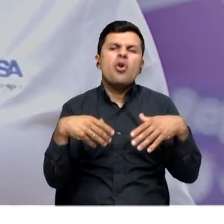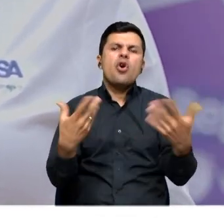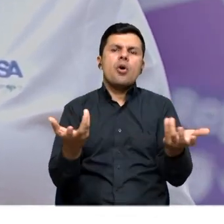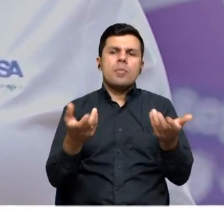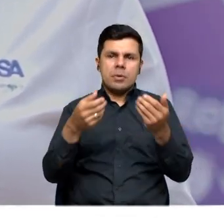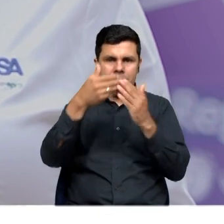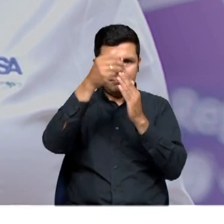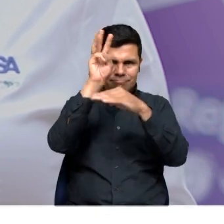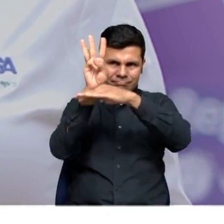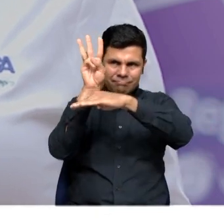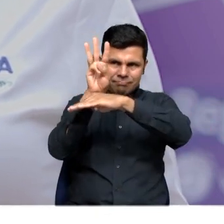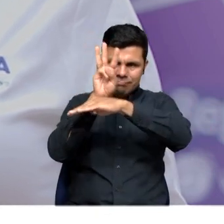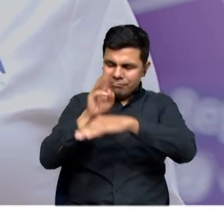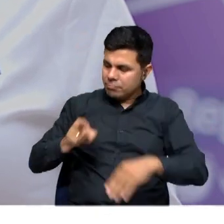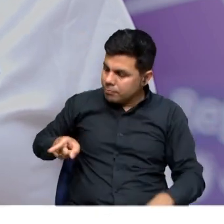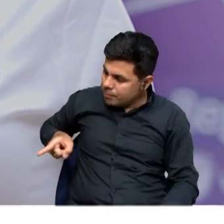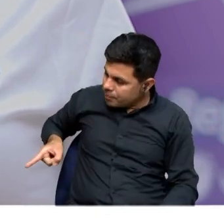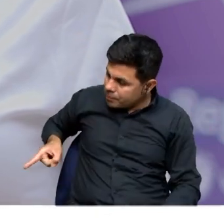la página web